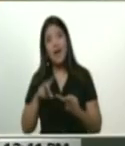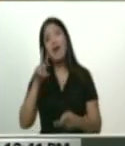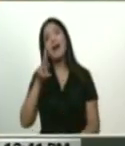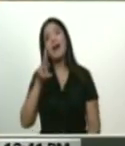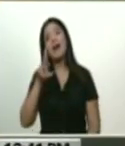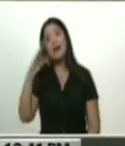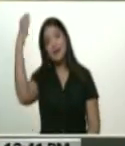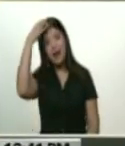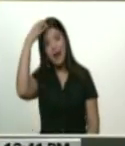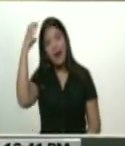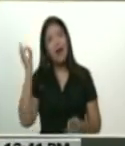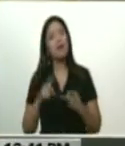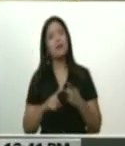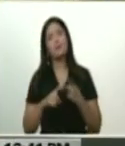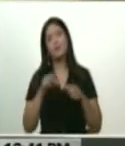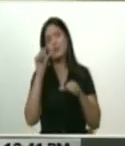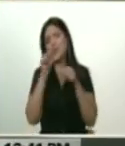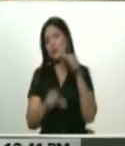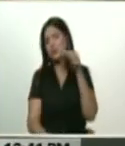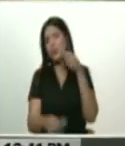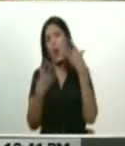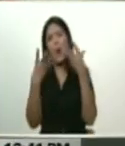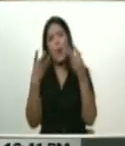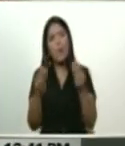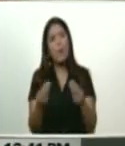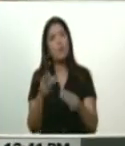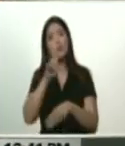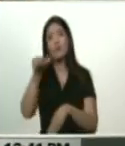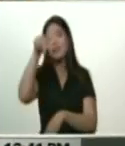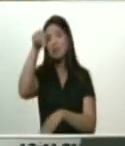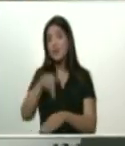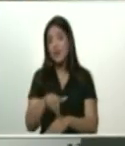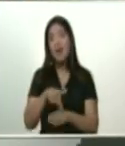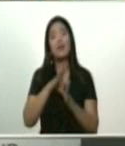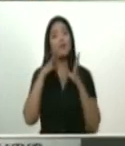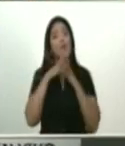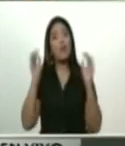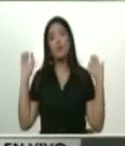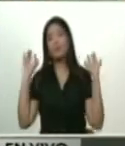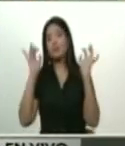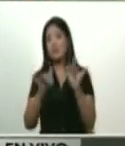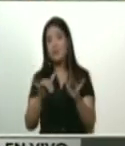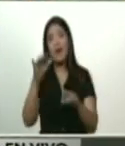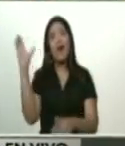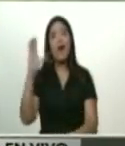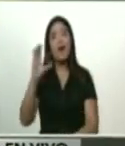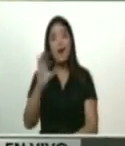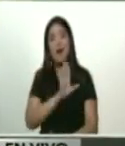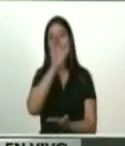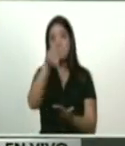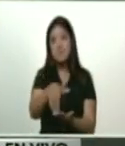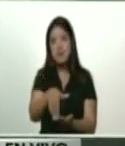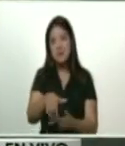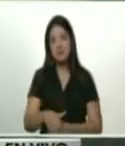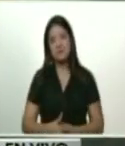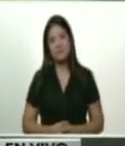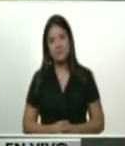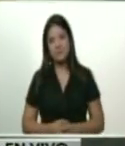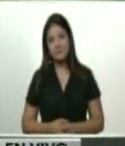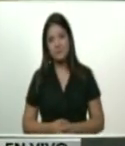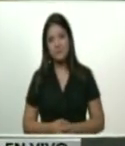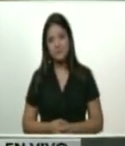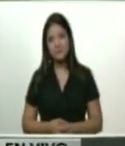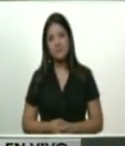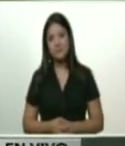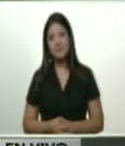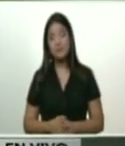Bastida, una gran cantidad de artistas nacionales que se van a dar cita en las ciudades de Caracas y de